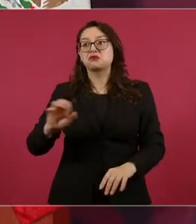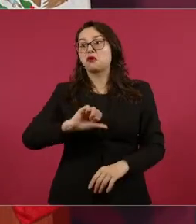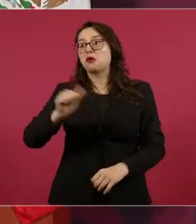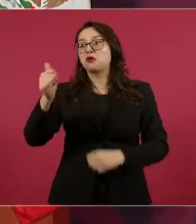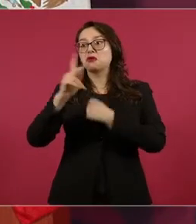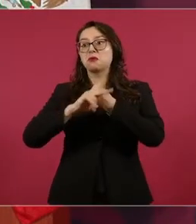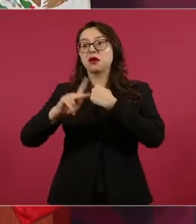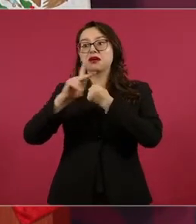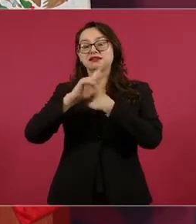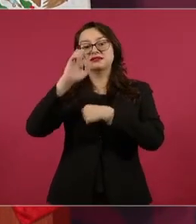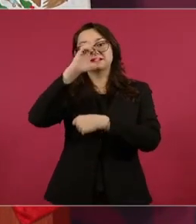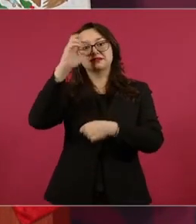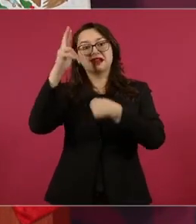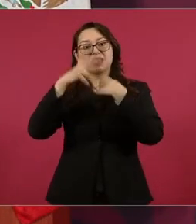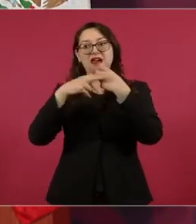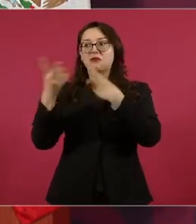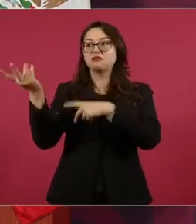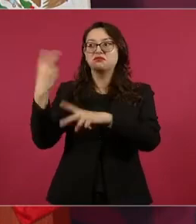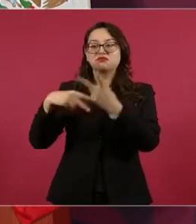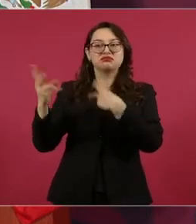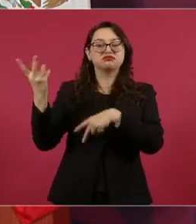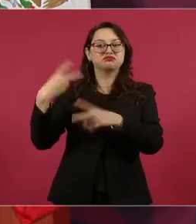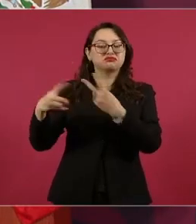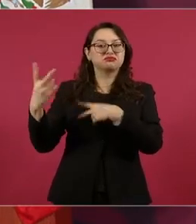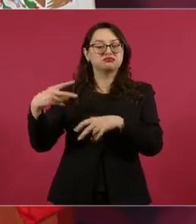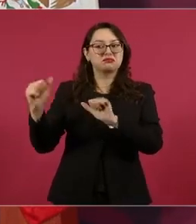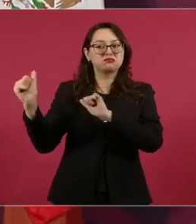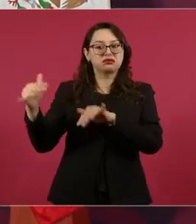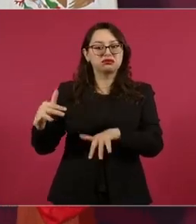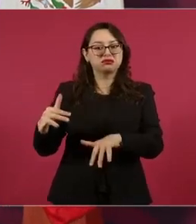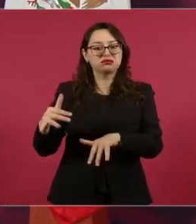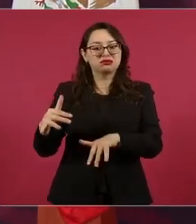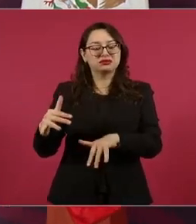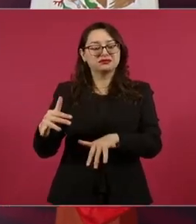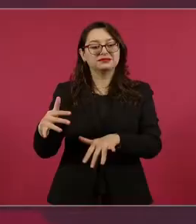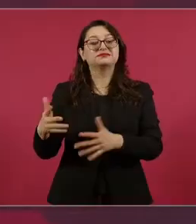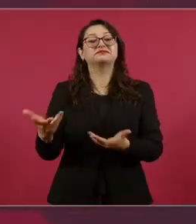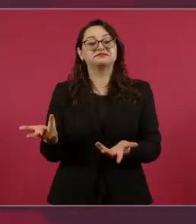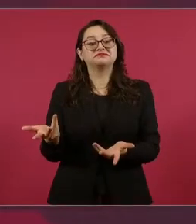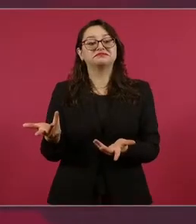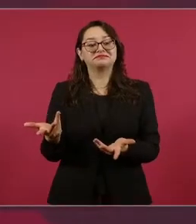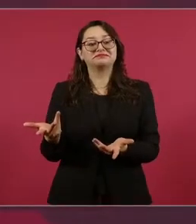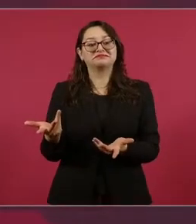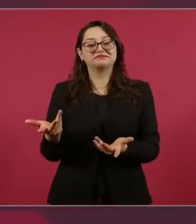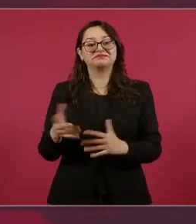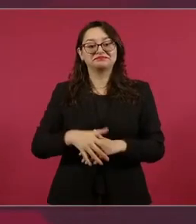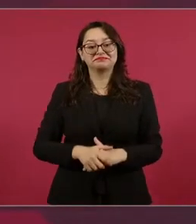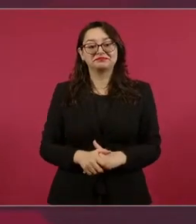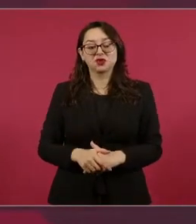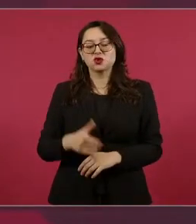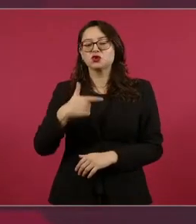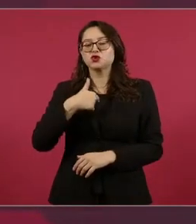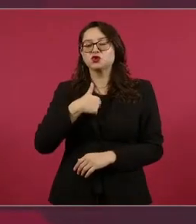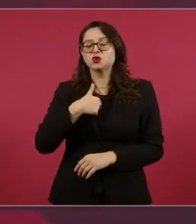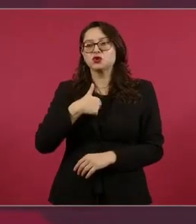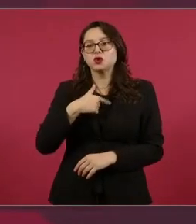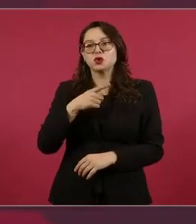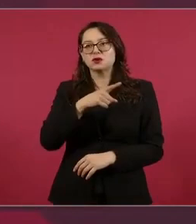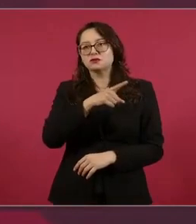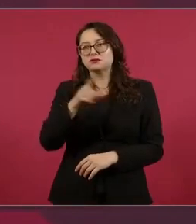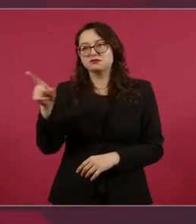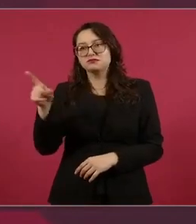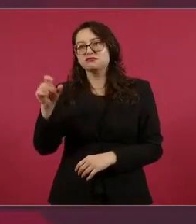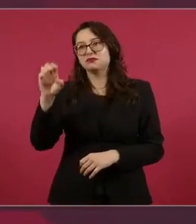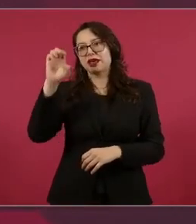extranjeros ahí nada más es hacerles una recomendación